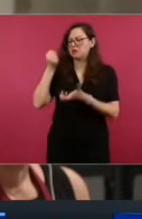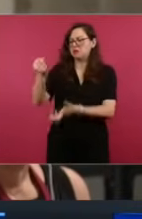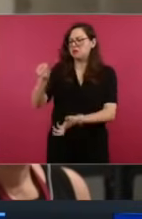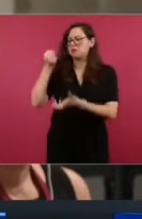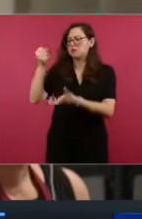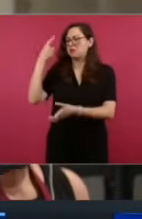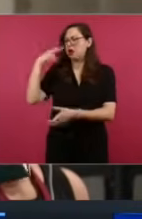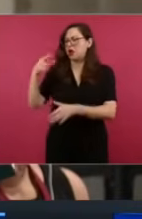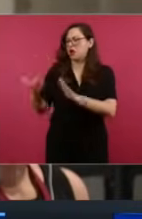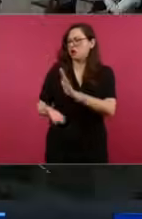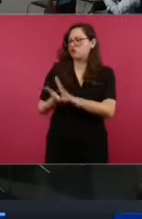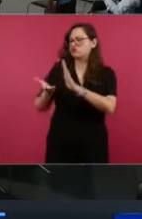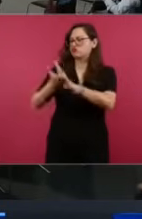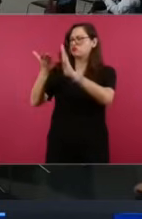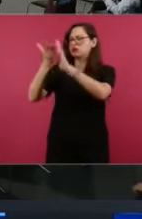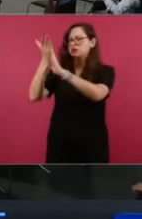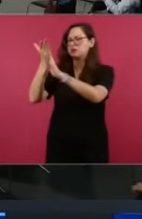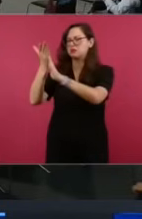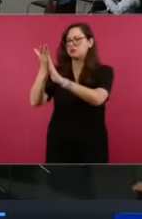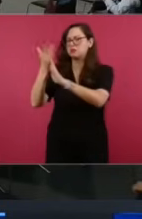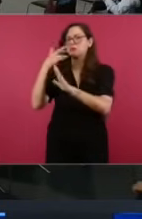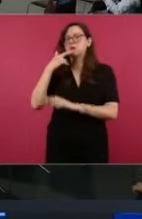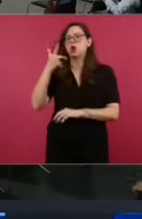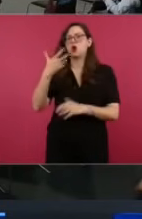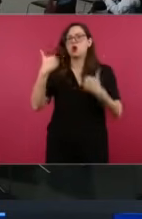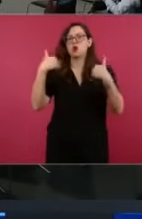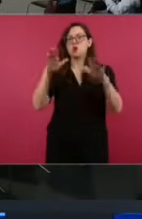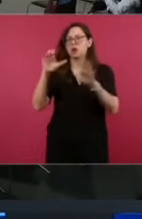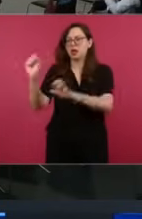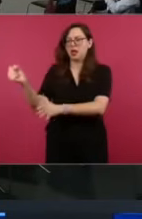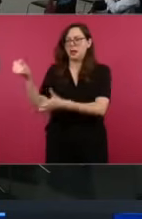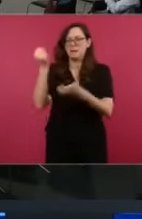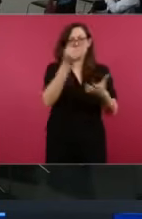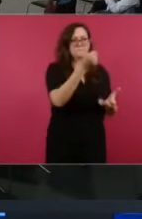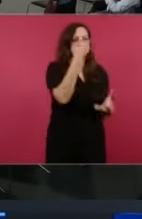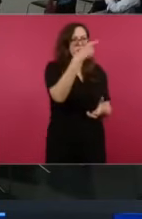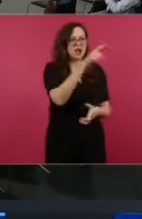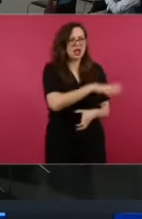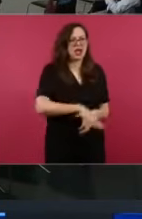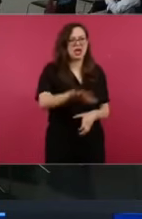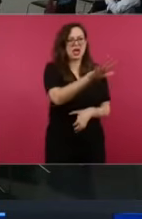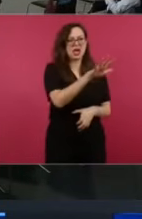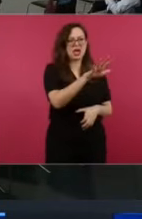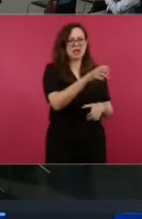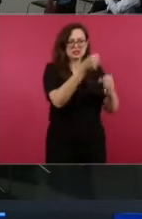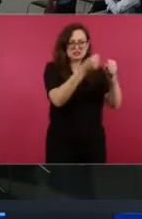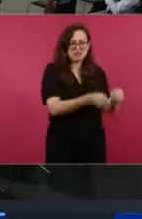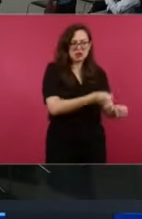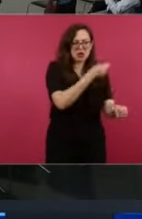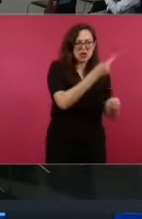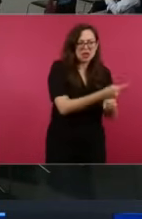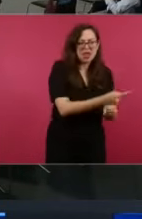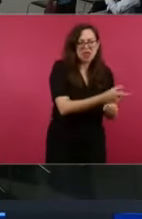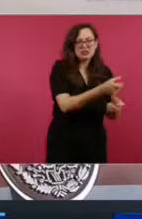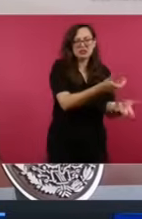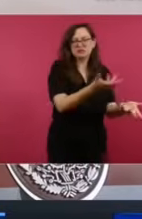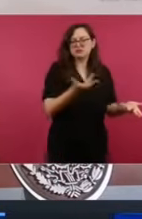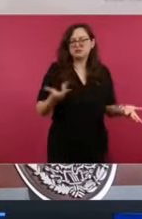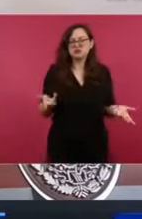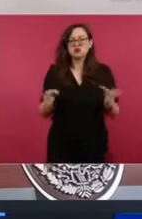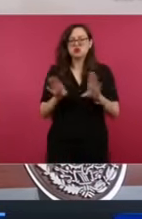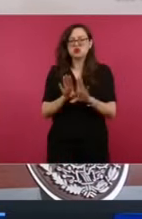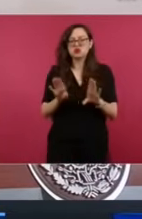es la idea, de que México vive sumido en la violencia. Es más, crean